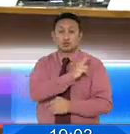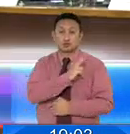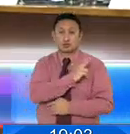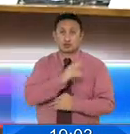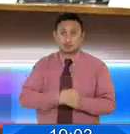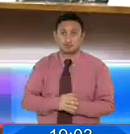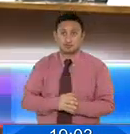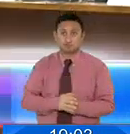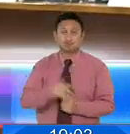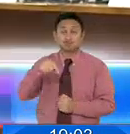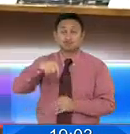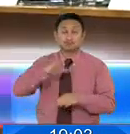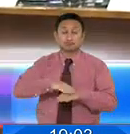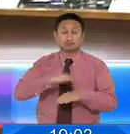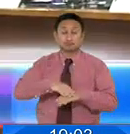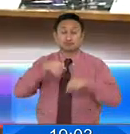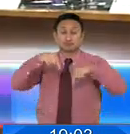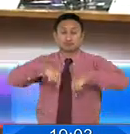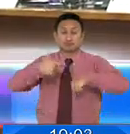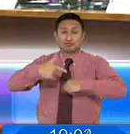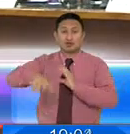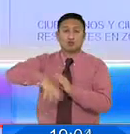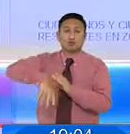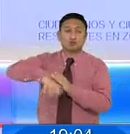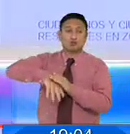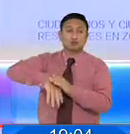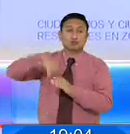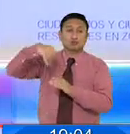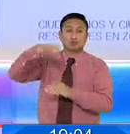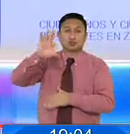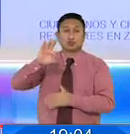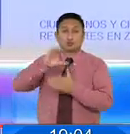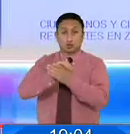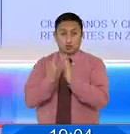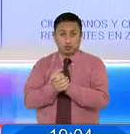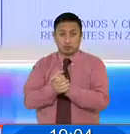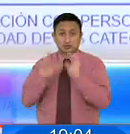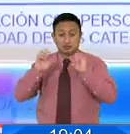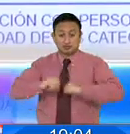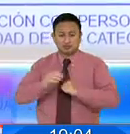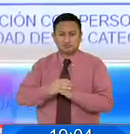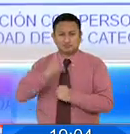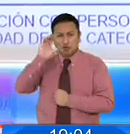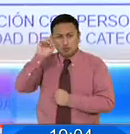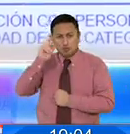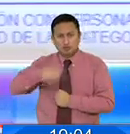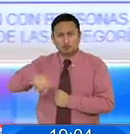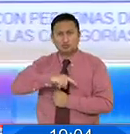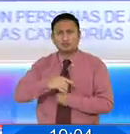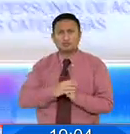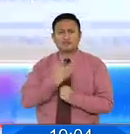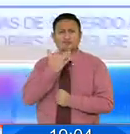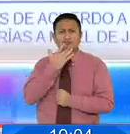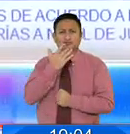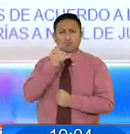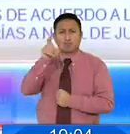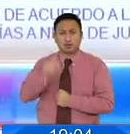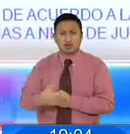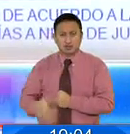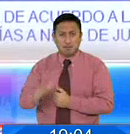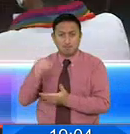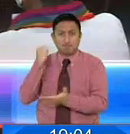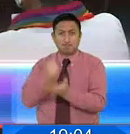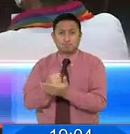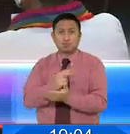Esto debido a que durante el sorteo de este 9 de noviembre se aplicó el criterio de preferencia a las personas matriculadas en entidades